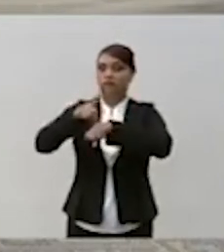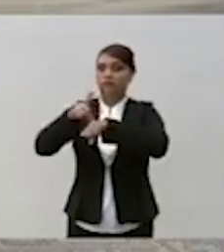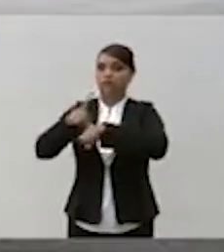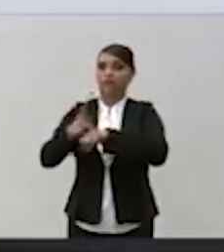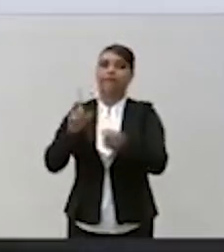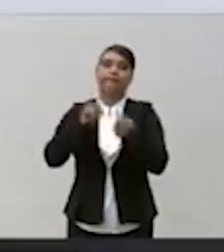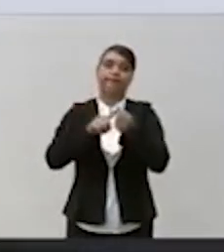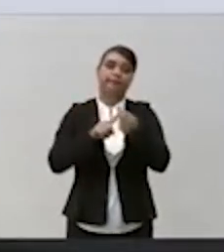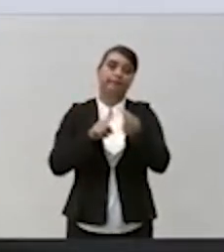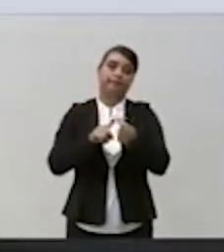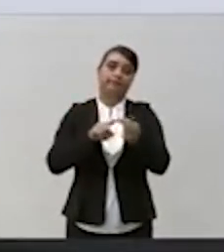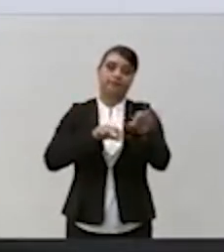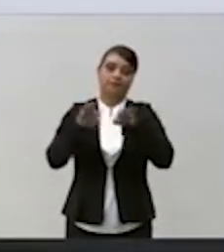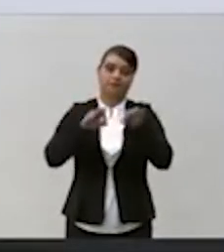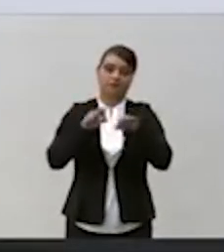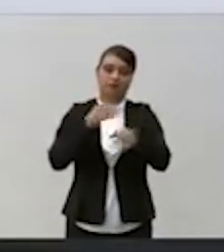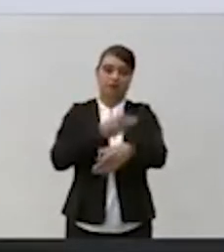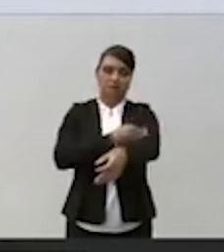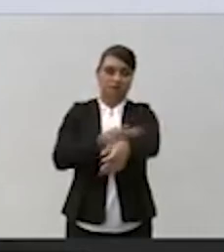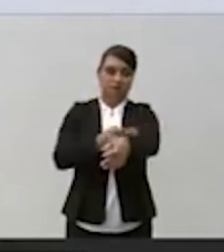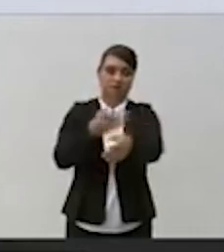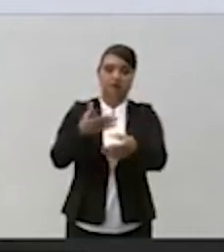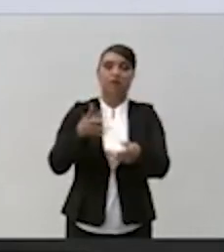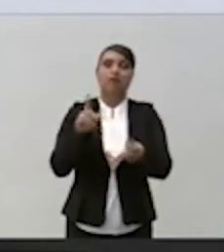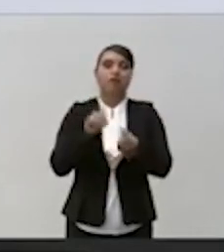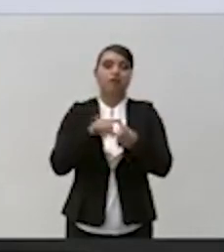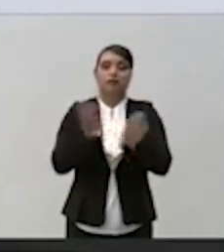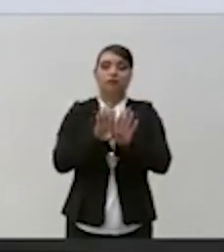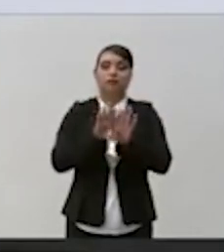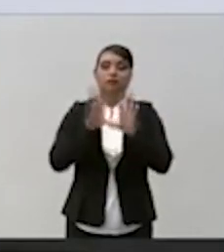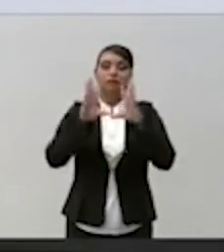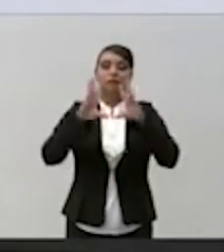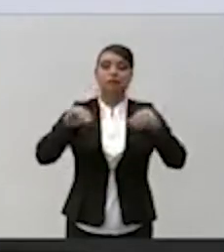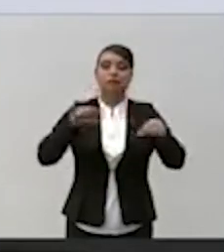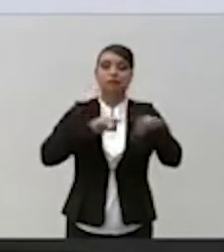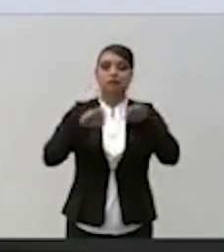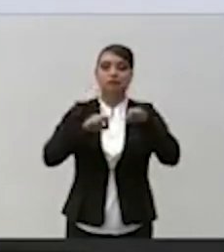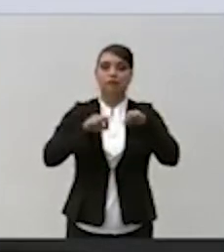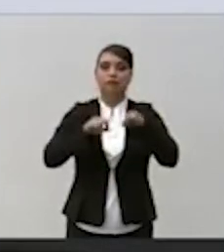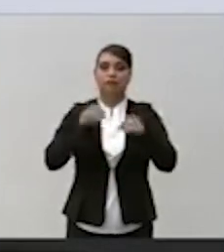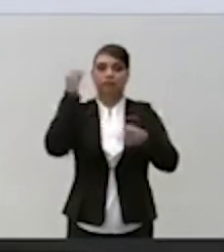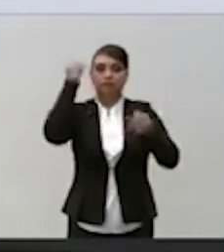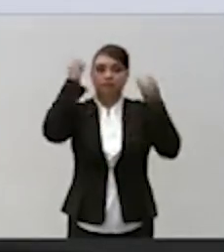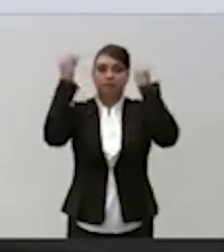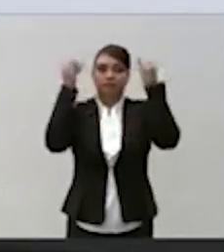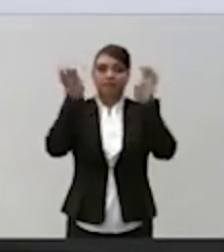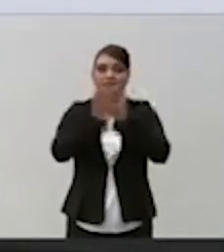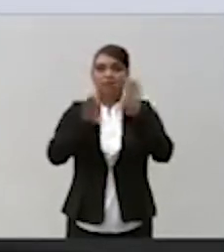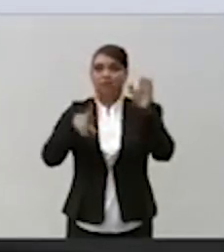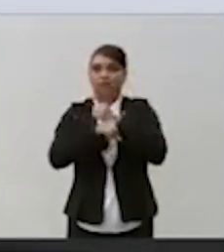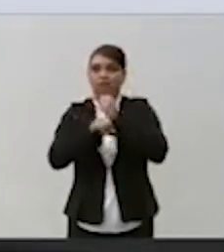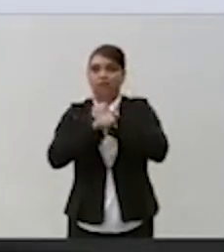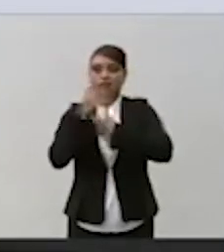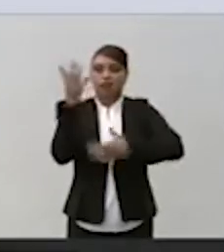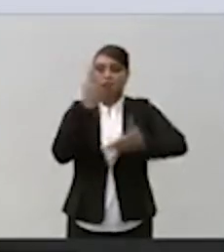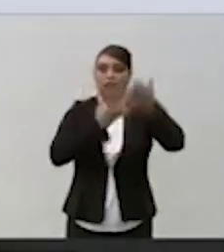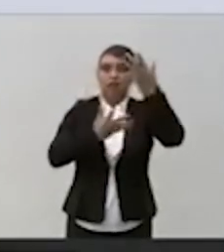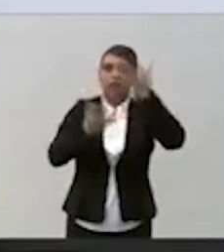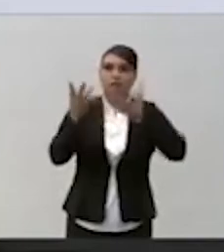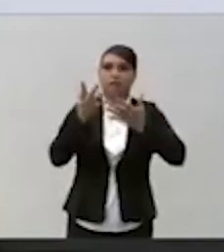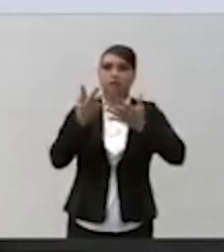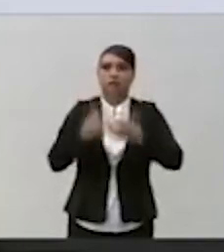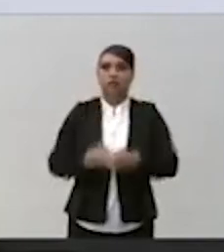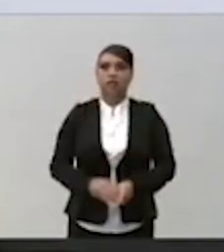resistencia frente al gobierno federal silva no ocurrió les conejo volvió al ataque vamos a entrar muy pronto a un problema de ingobernabilidad